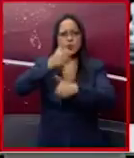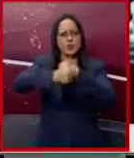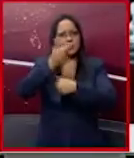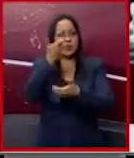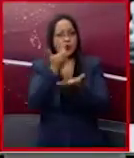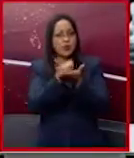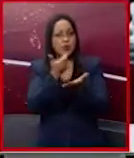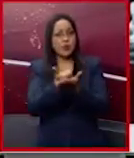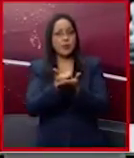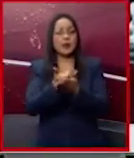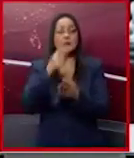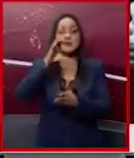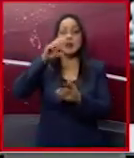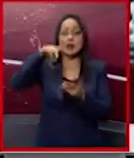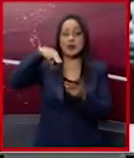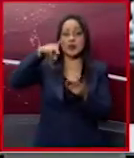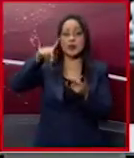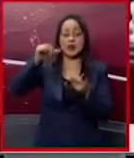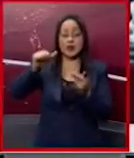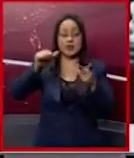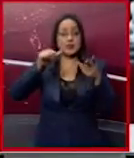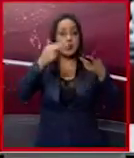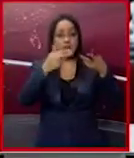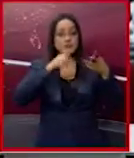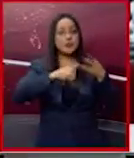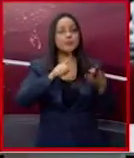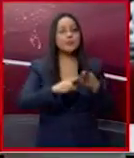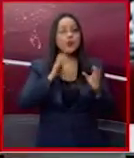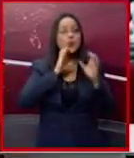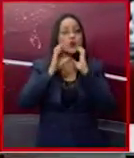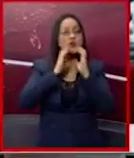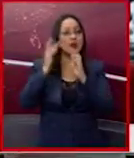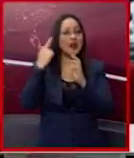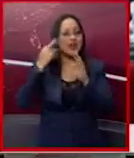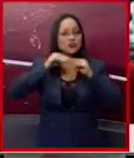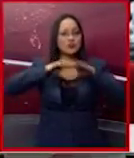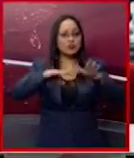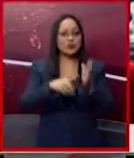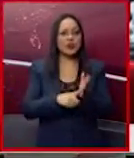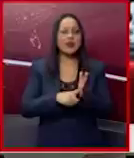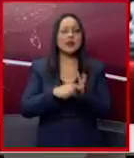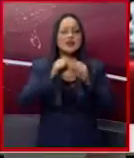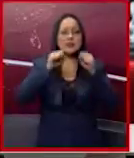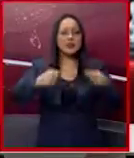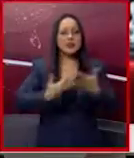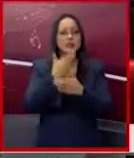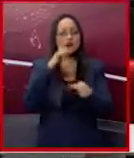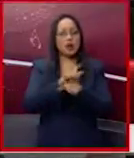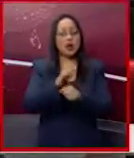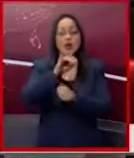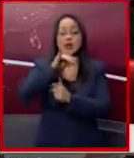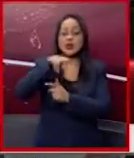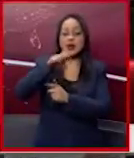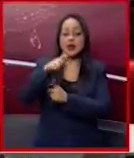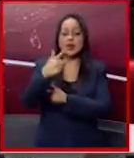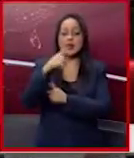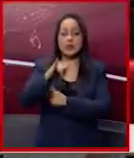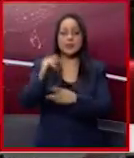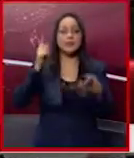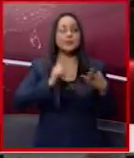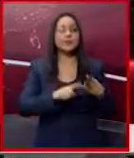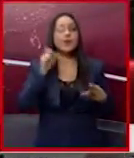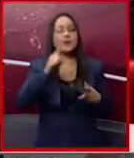competencia económica, de la CNDH, de telecomunicaciones y radiodifusión, del Sistema Nacional de Información Estadística y Geográfica,